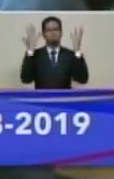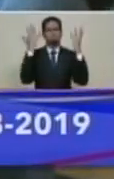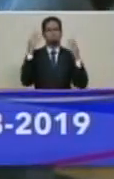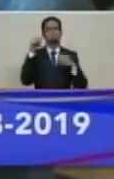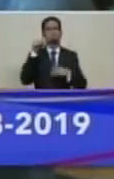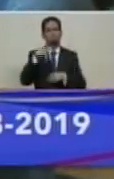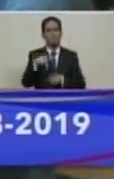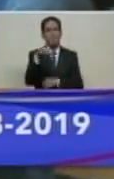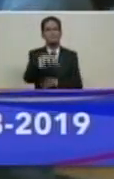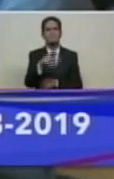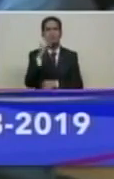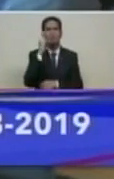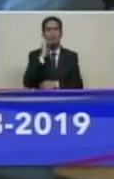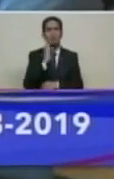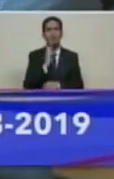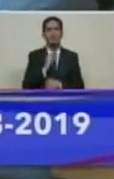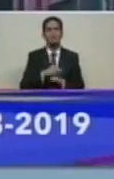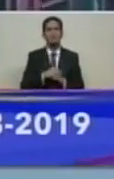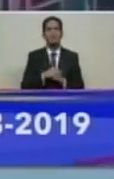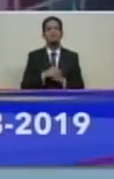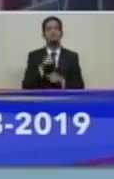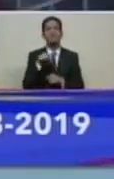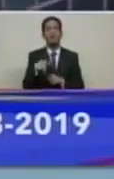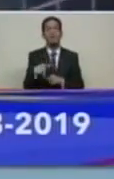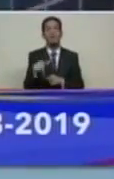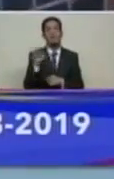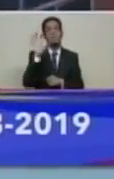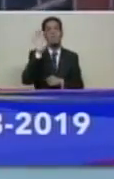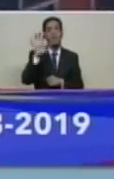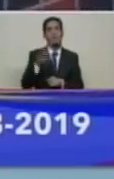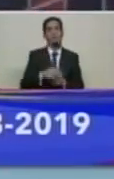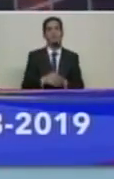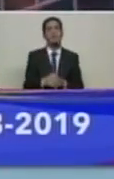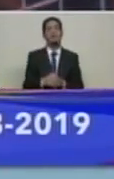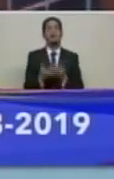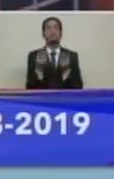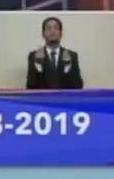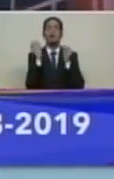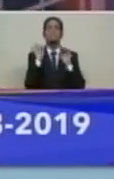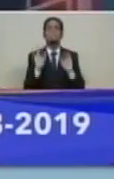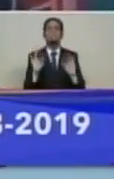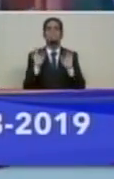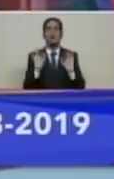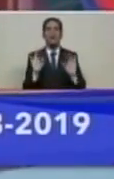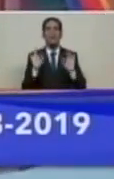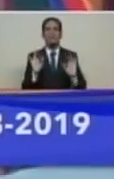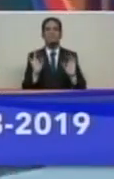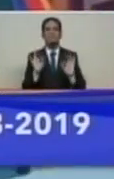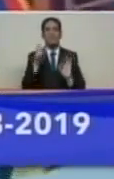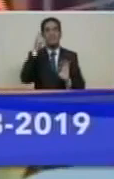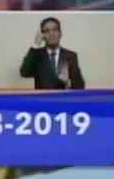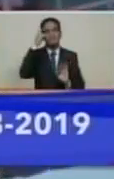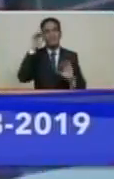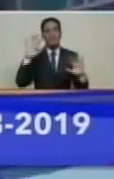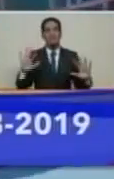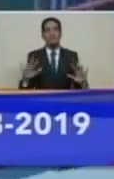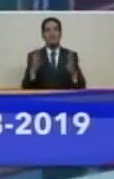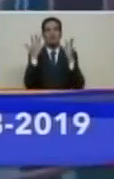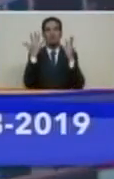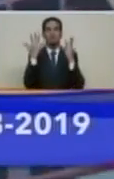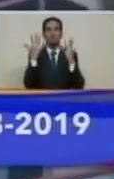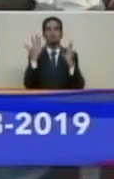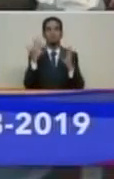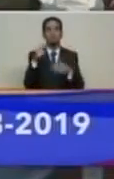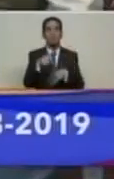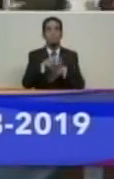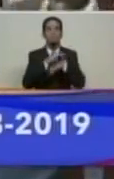el estado Bolívar, para nuestra patria. Y muy especialmente un día glorioso para el